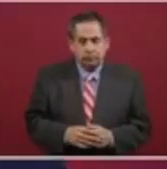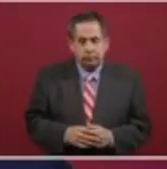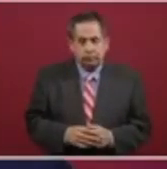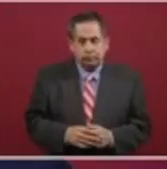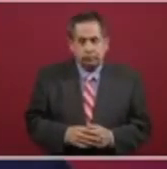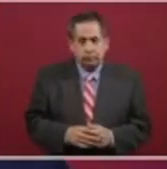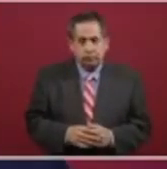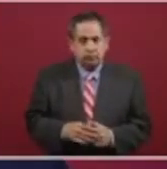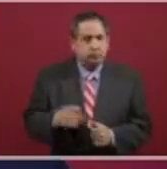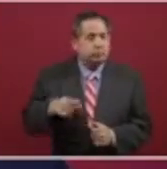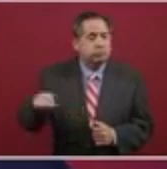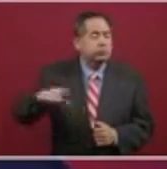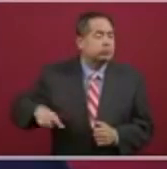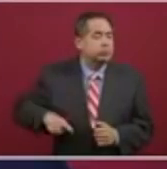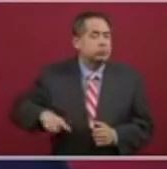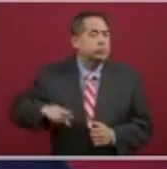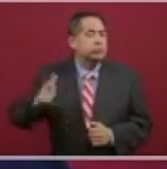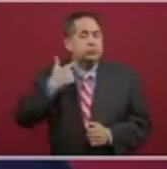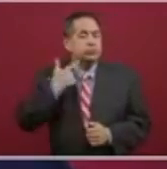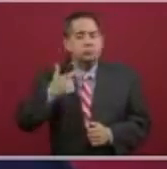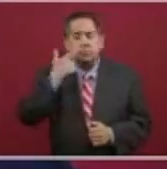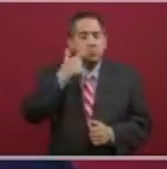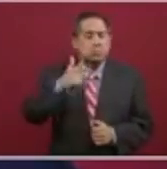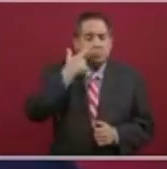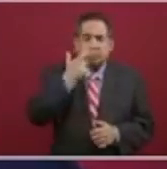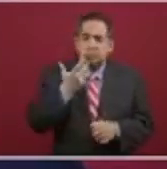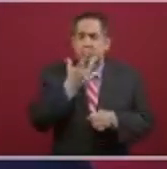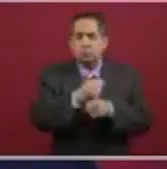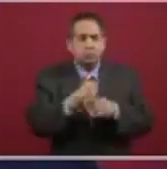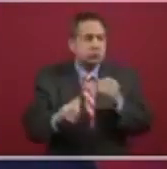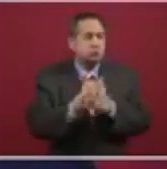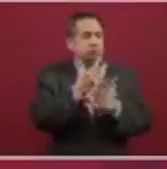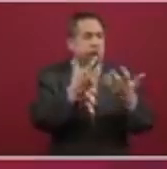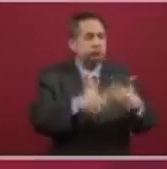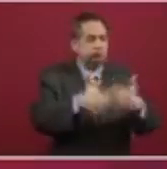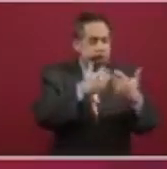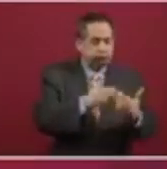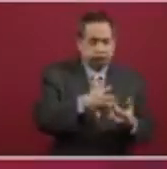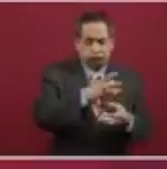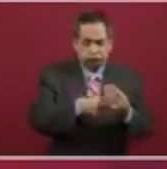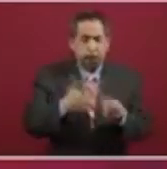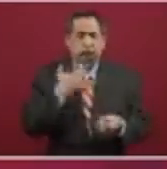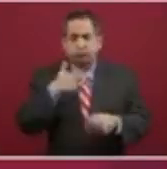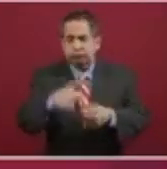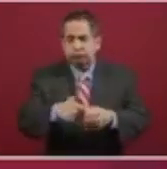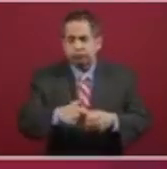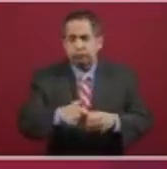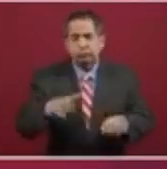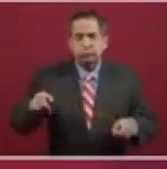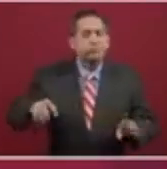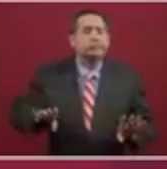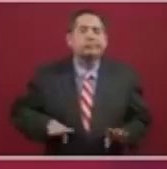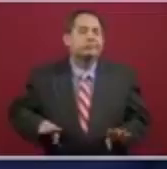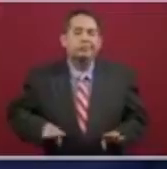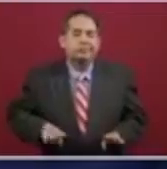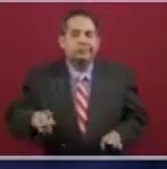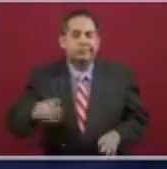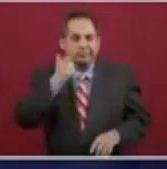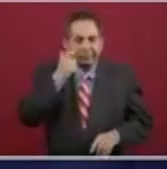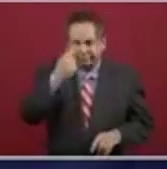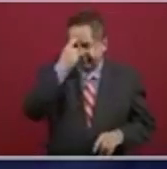querían construir refinerías, porque no les convenía. Estaban dedicados a